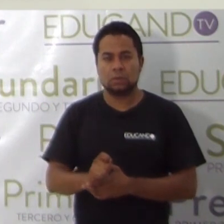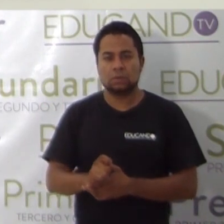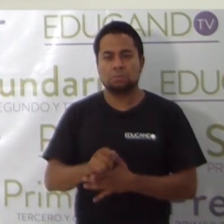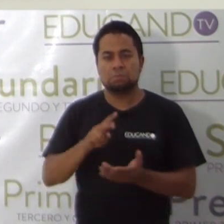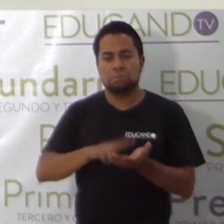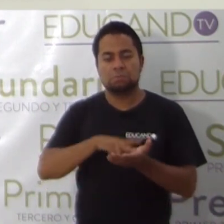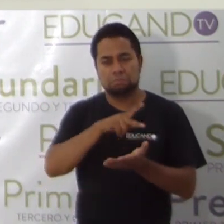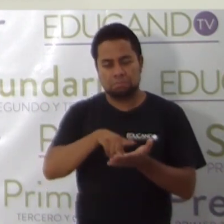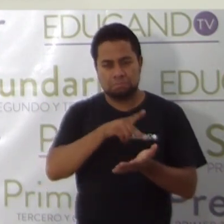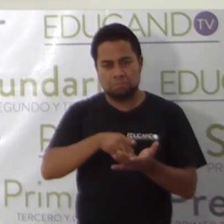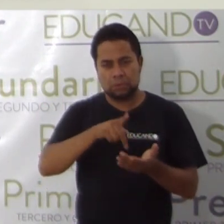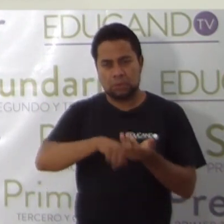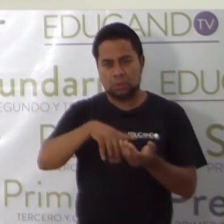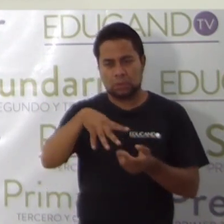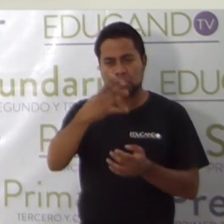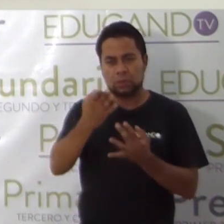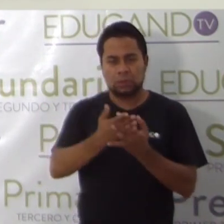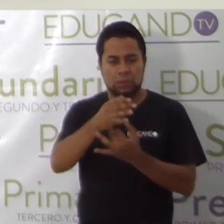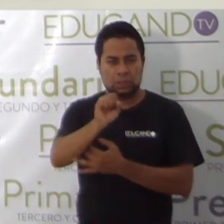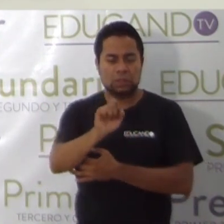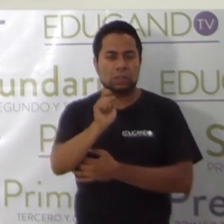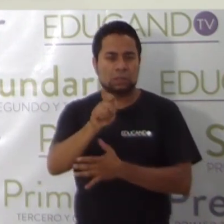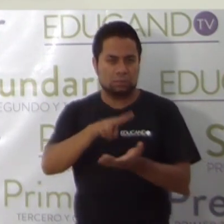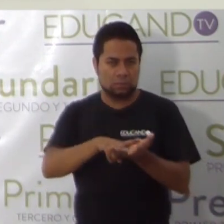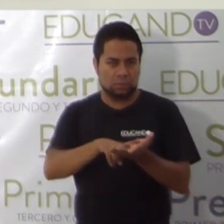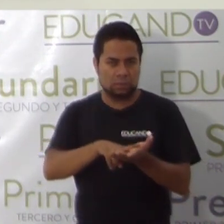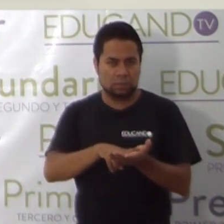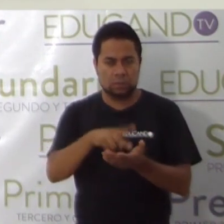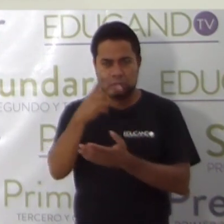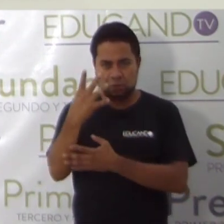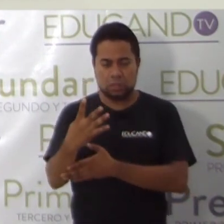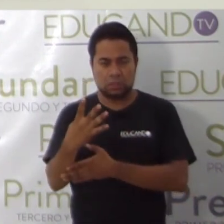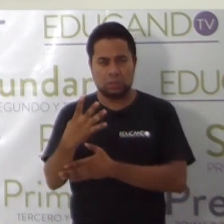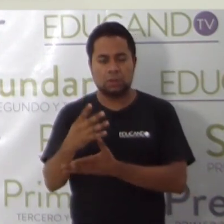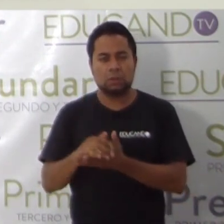¿Cuántas veces cabe 14 en 60? 4.